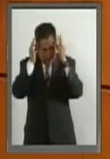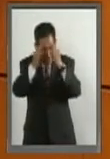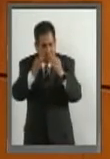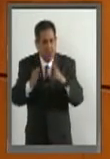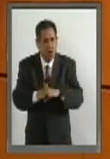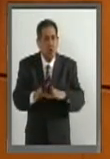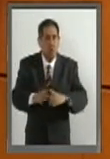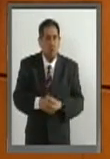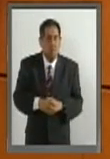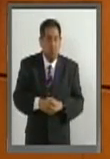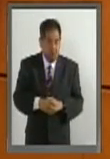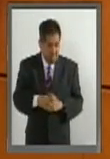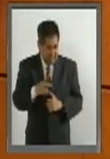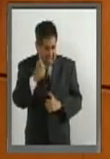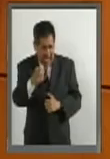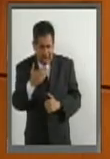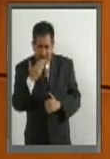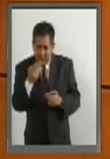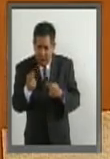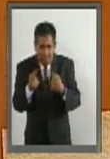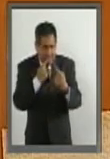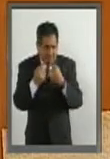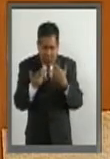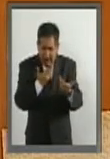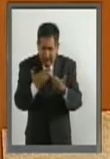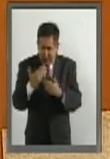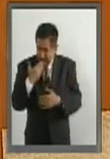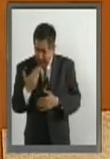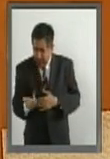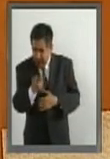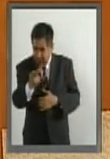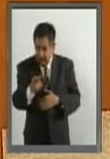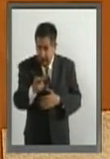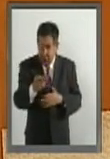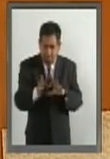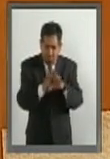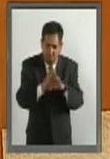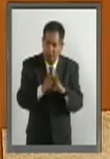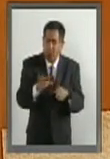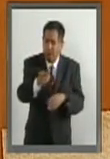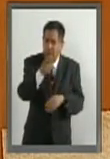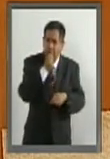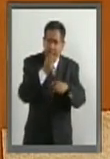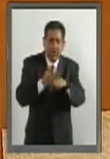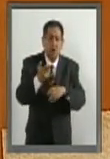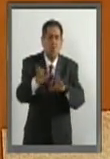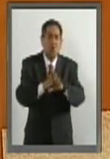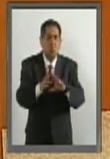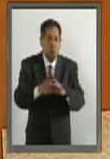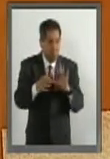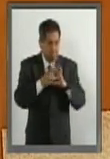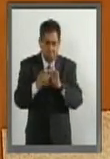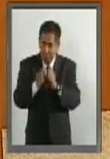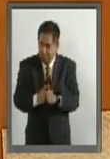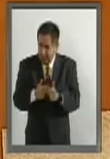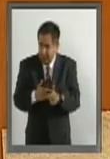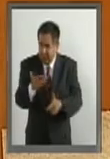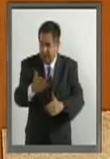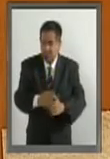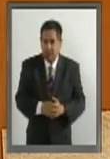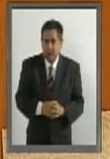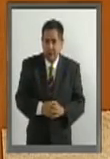Esa es una buena negociación, señor secretario de Relaciones Exteriores, mantener esa vinculación.